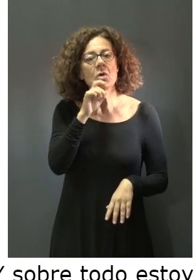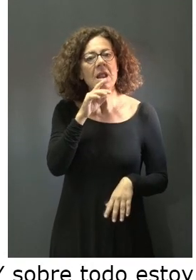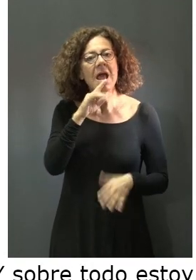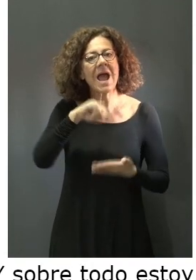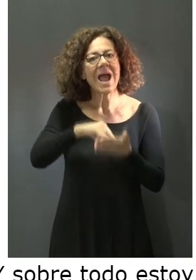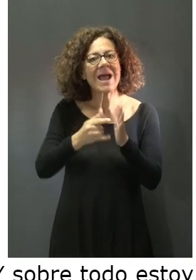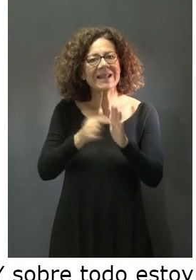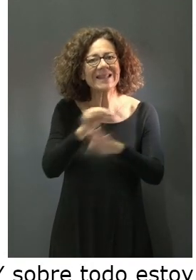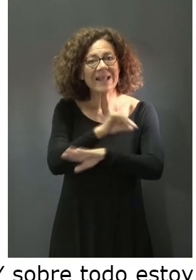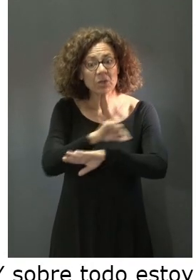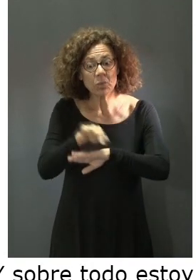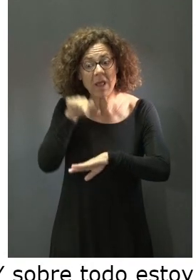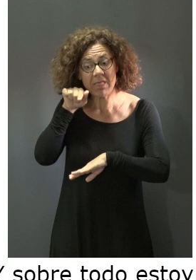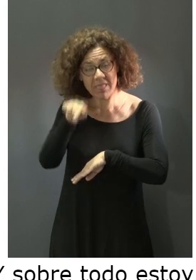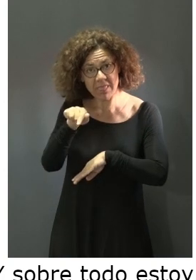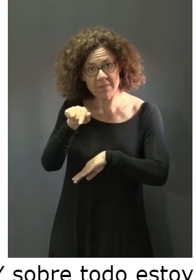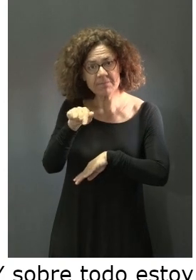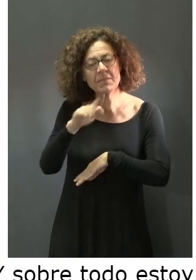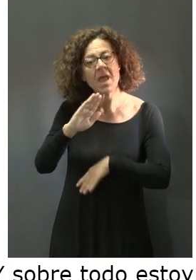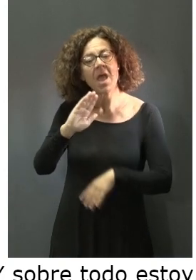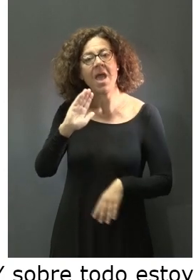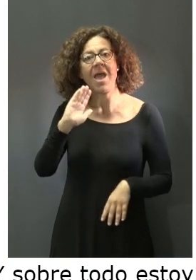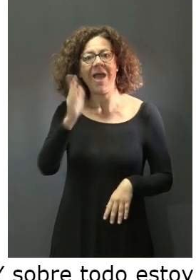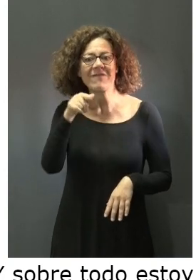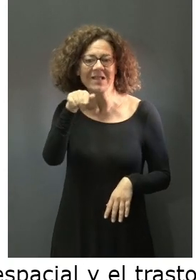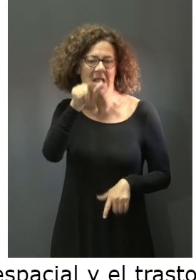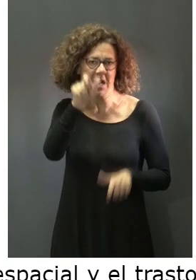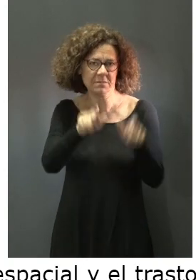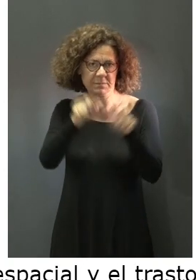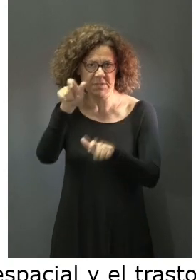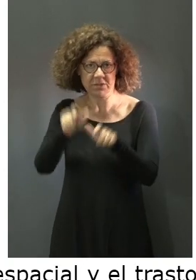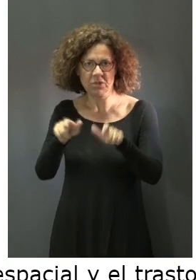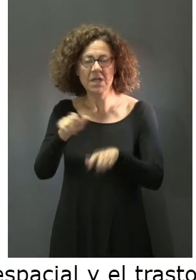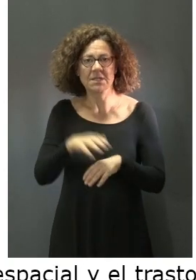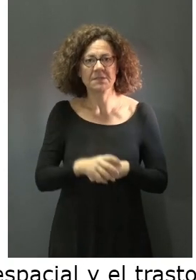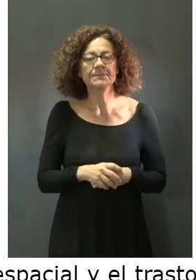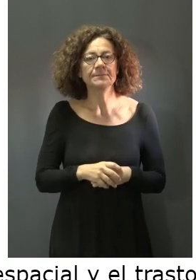de esta afecta a este tipo de personas, ¿vale?